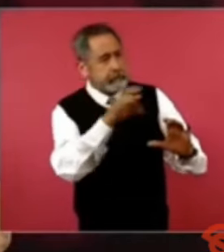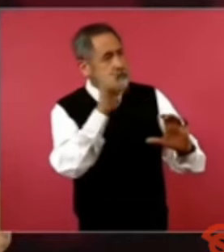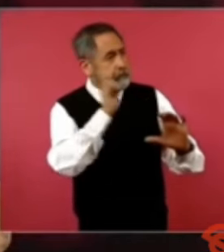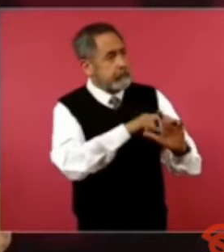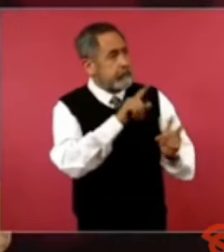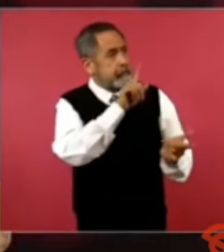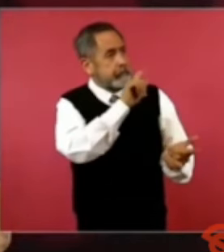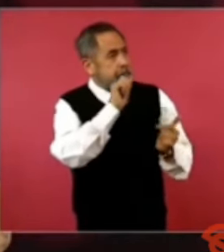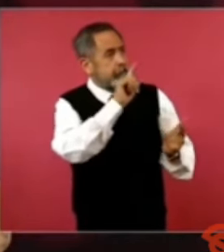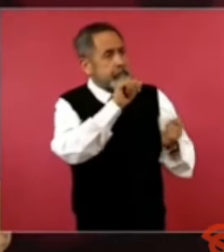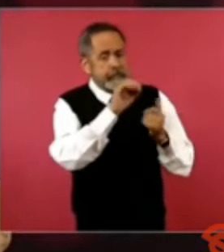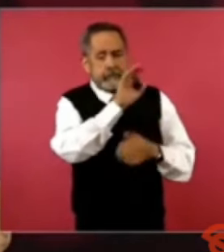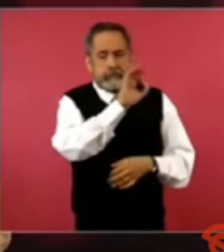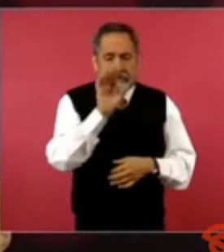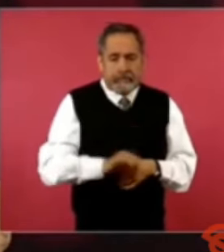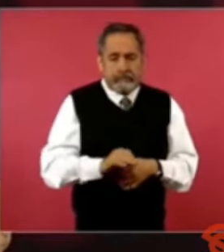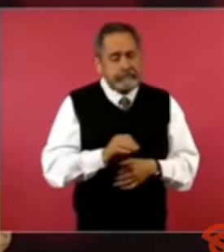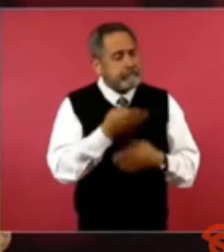fideicomisos